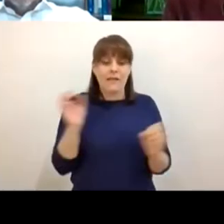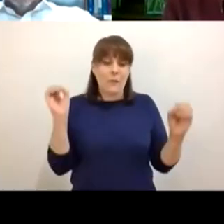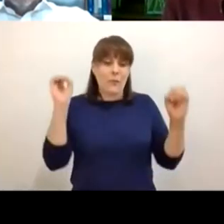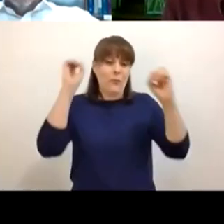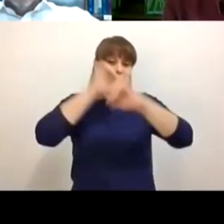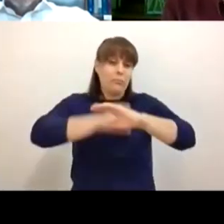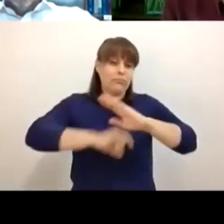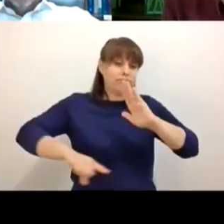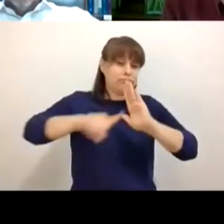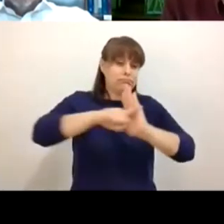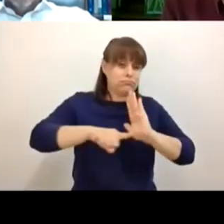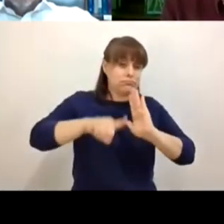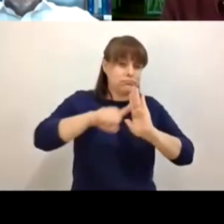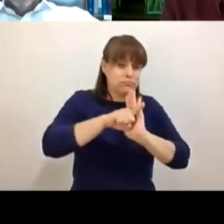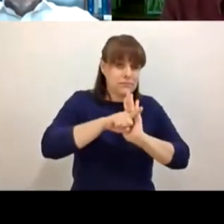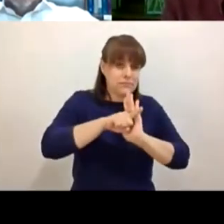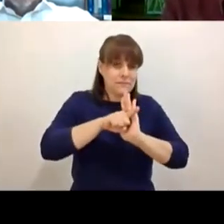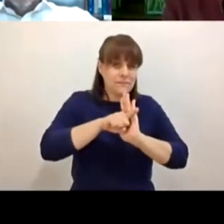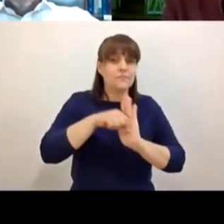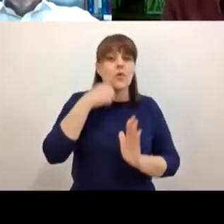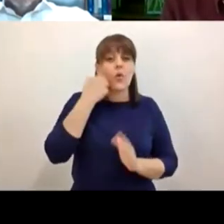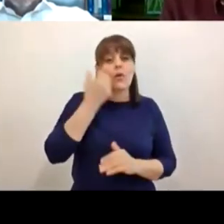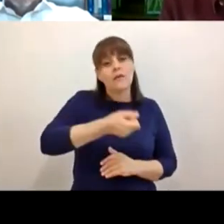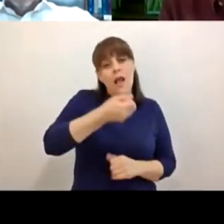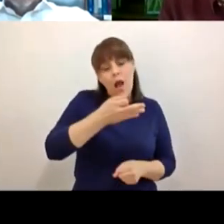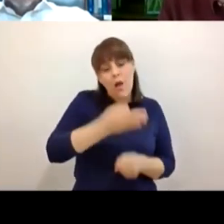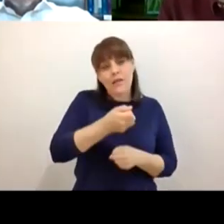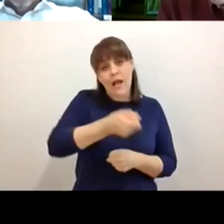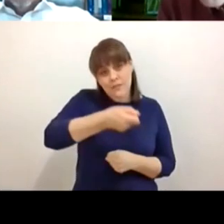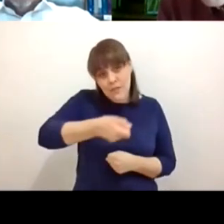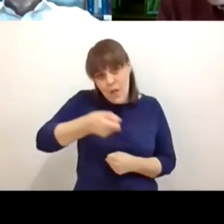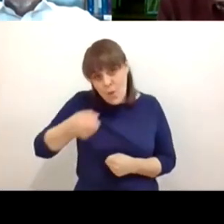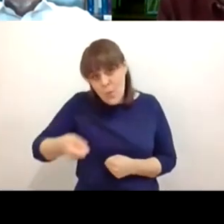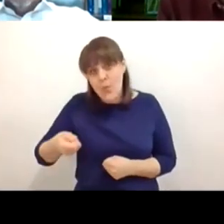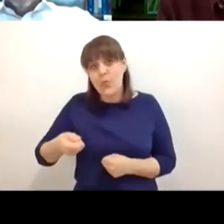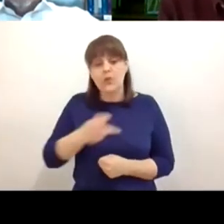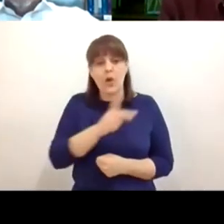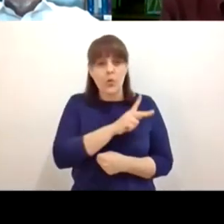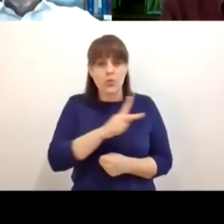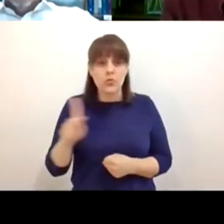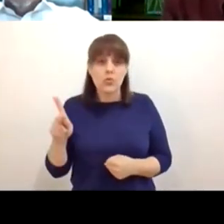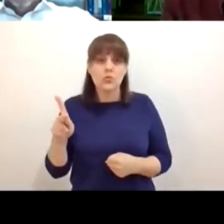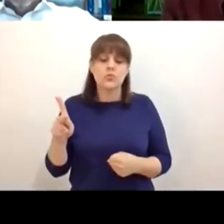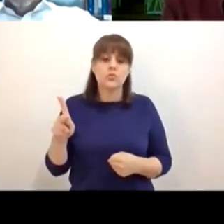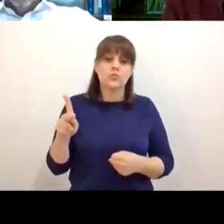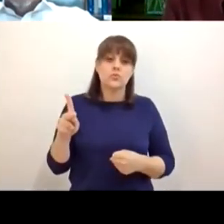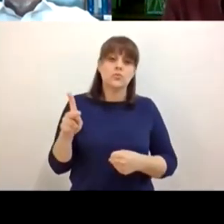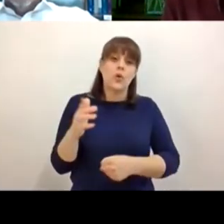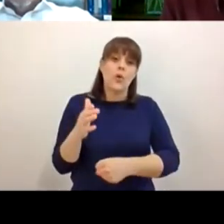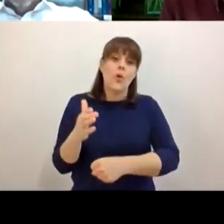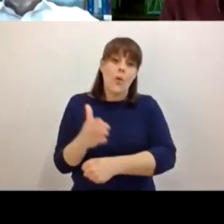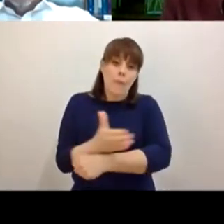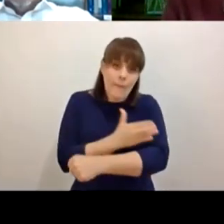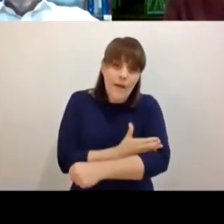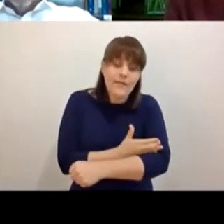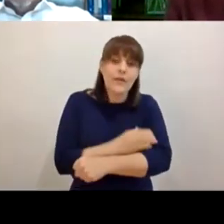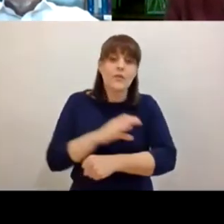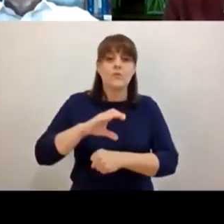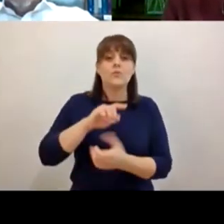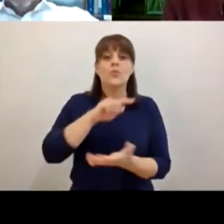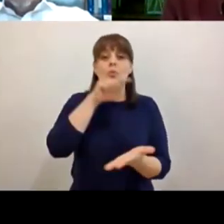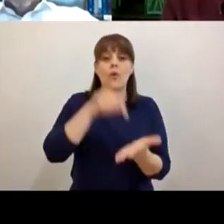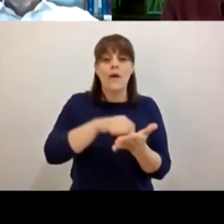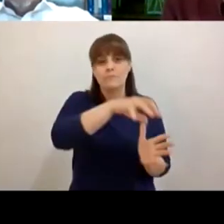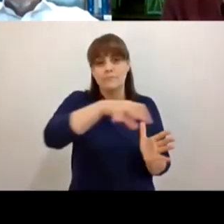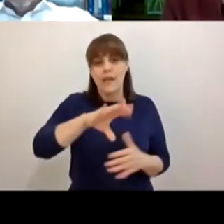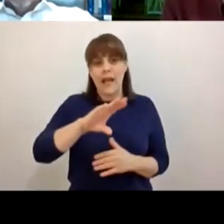saludar y mandar un muy cordial saludo y abrazo a todos los compañeros y compañeras de los CAPAS y hacerles a su vez llegar